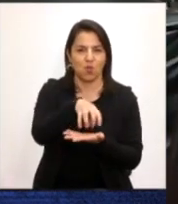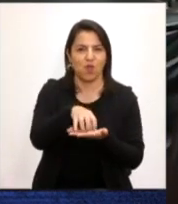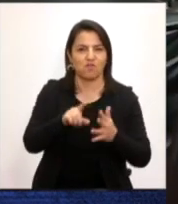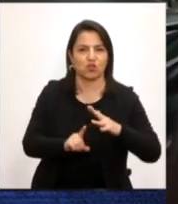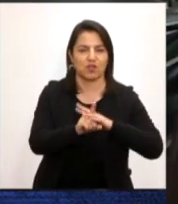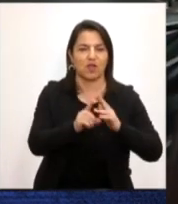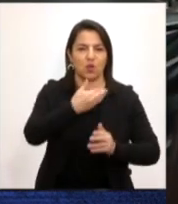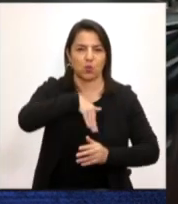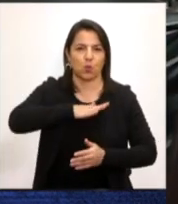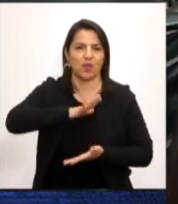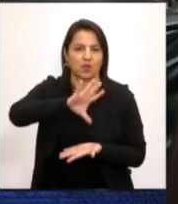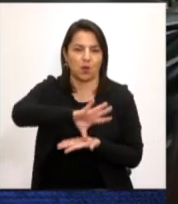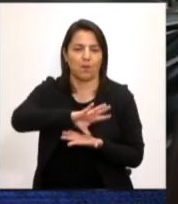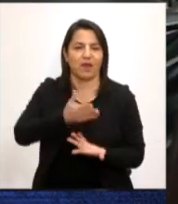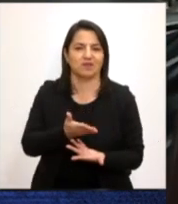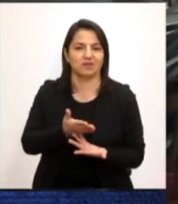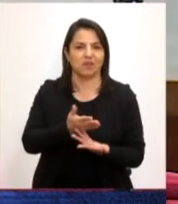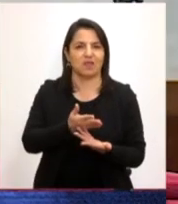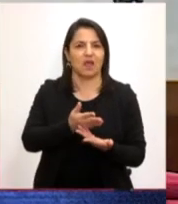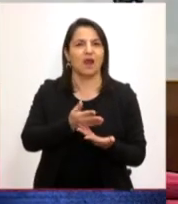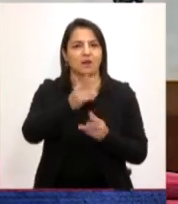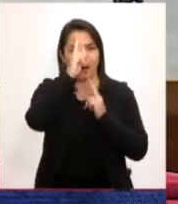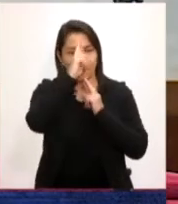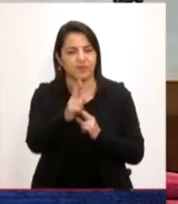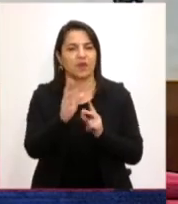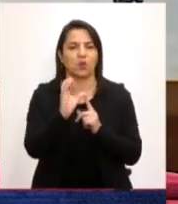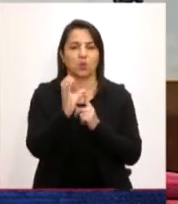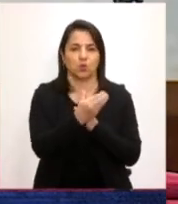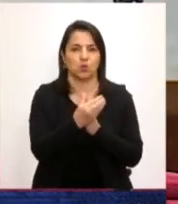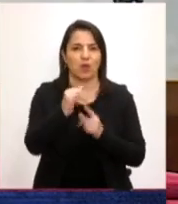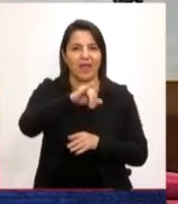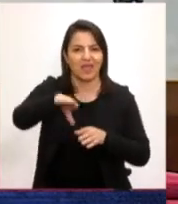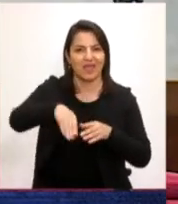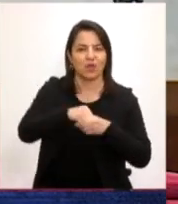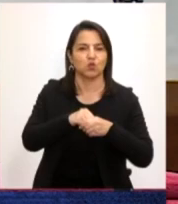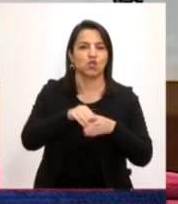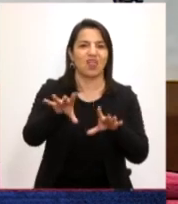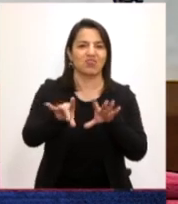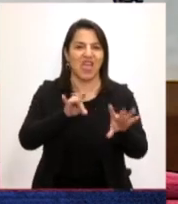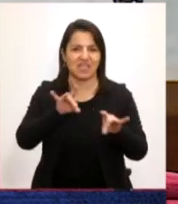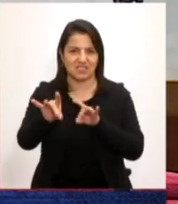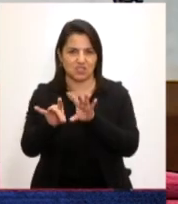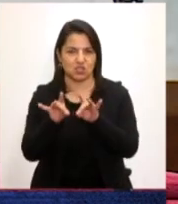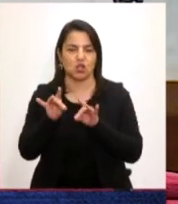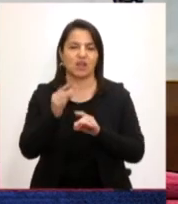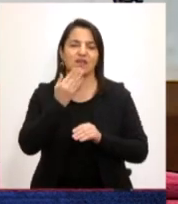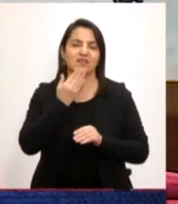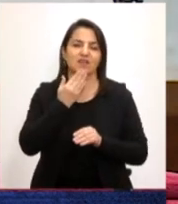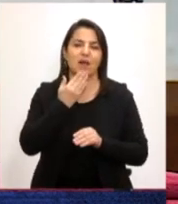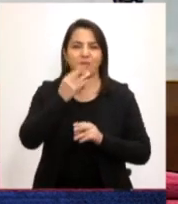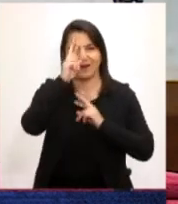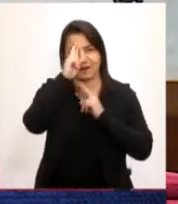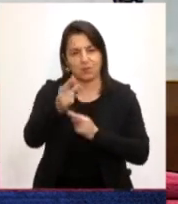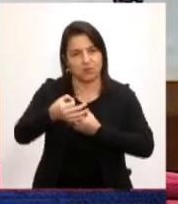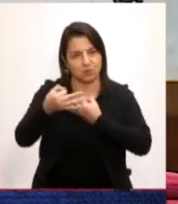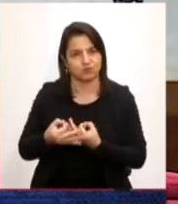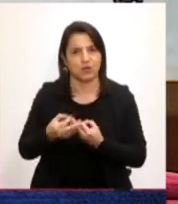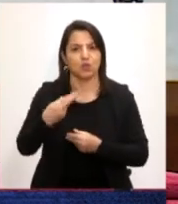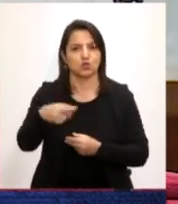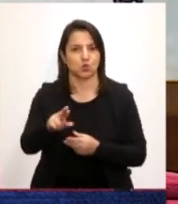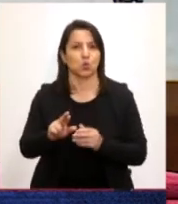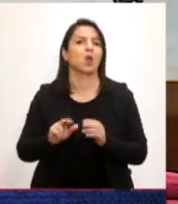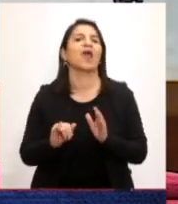nuestro país, en el reconocimiento de su cultura, en la inclusión, en la toma de decisiones y, por supuesto, en el respeto irrestricto de su propia